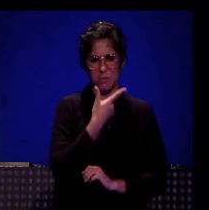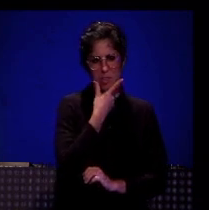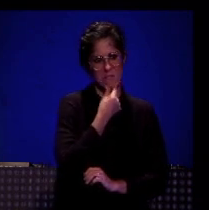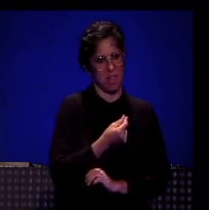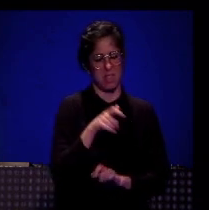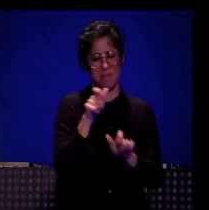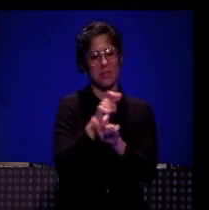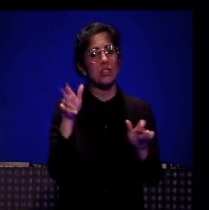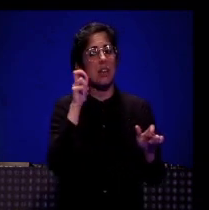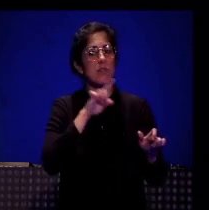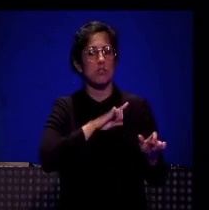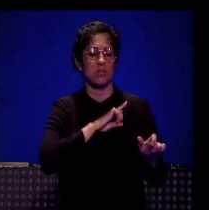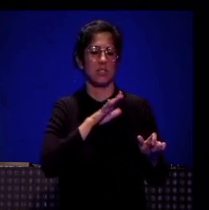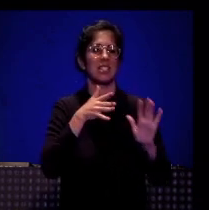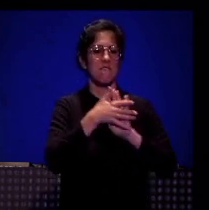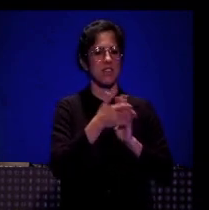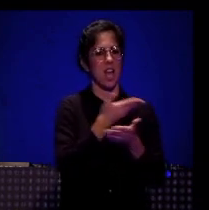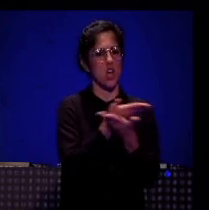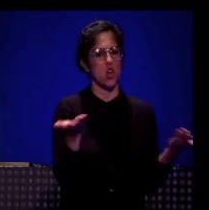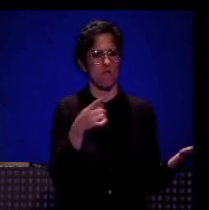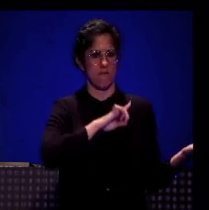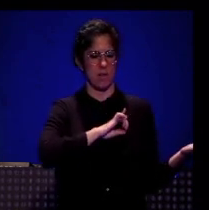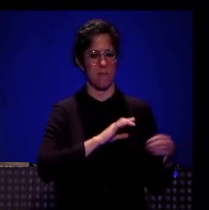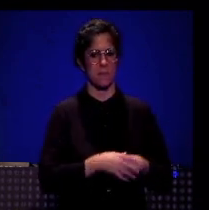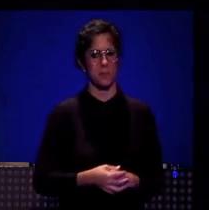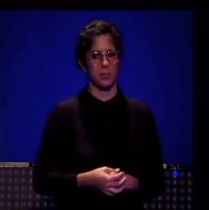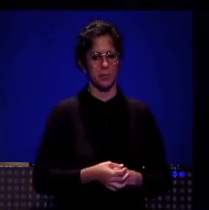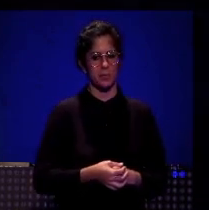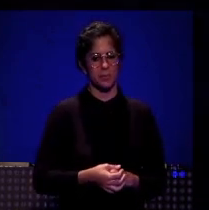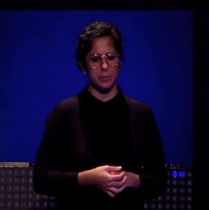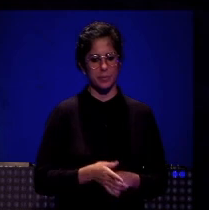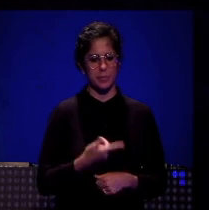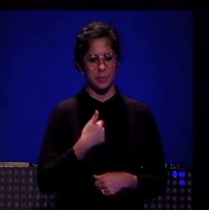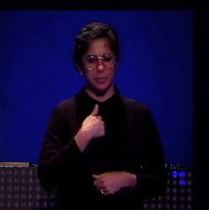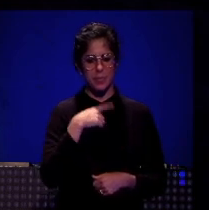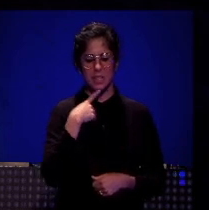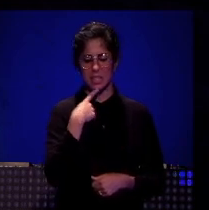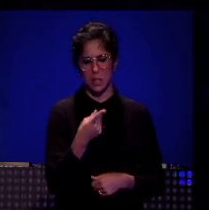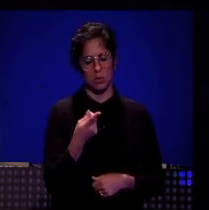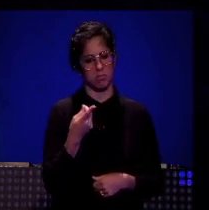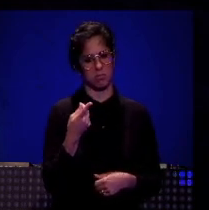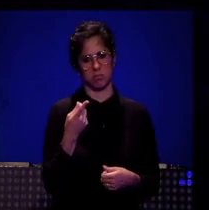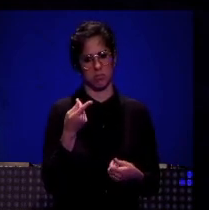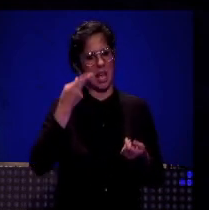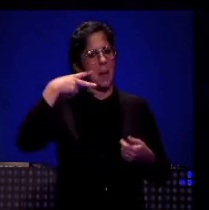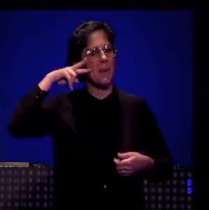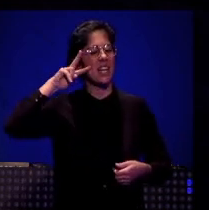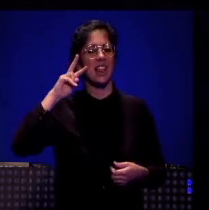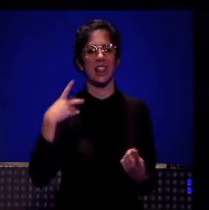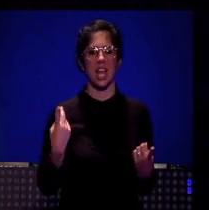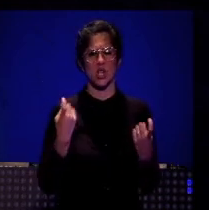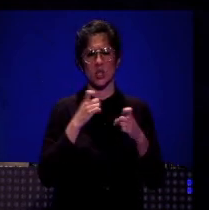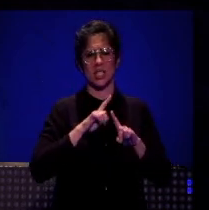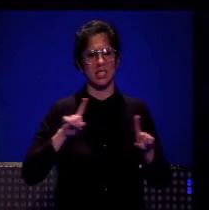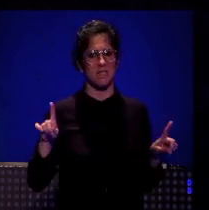vosotros como digo del podcast pues no hace falta experiencia cualquiera de vosotros es nada darle al